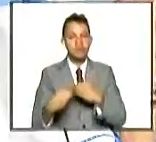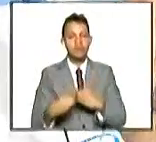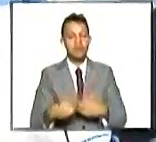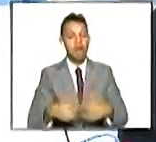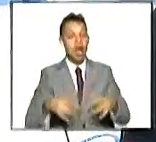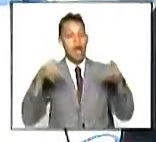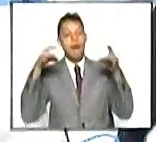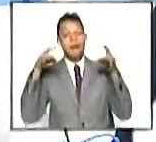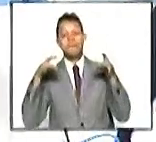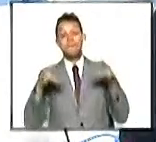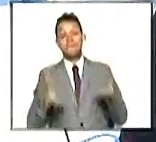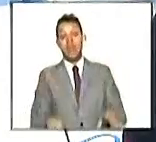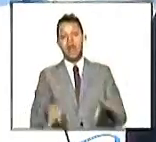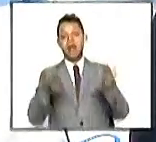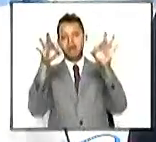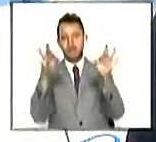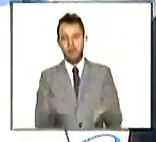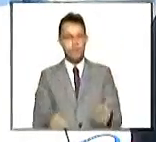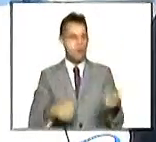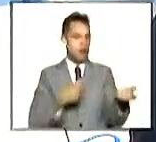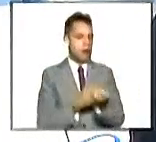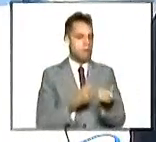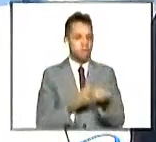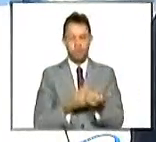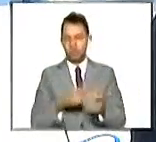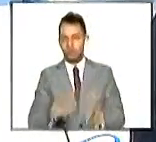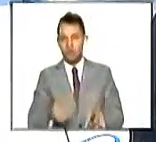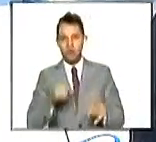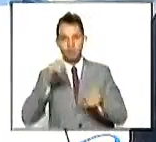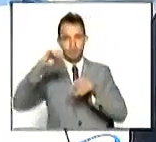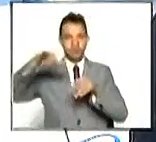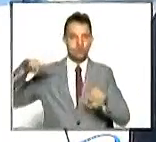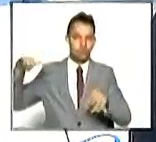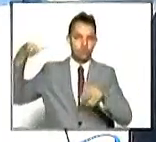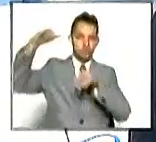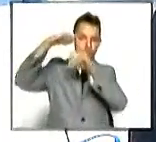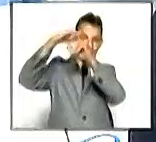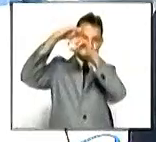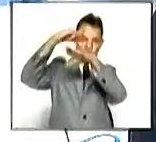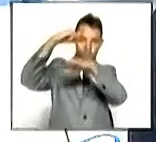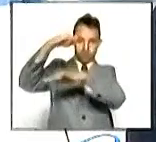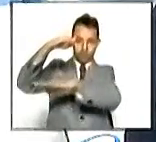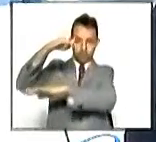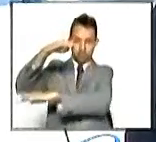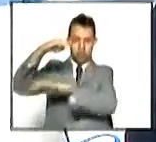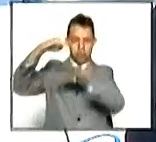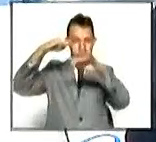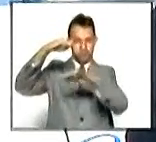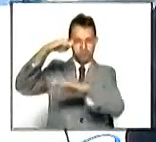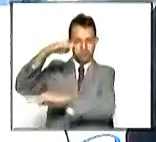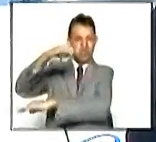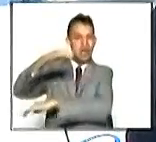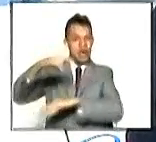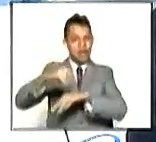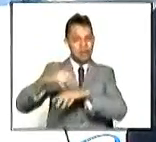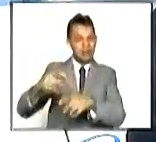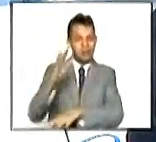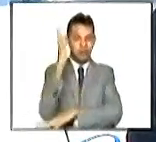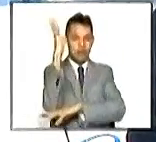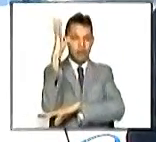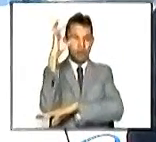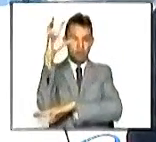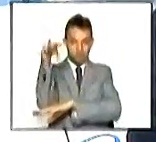bendita. No, que eso no era nada, que eso era una belleza, que eso nada pasaba, que eso era especulaciones. Pero yo